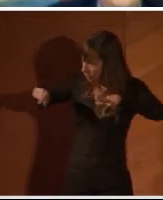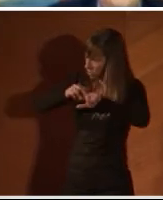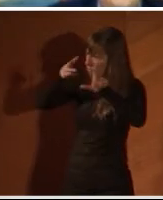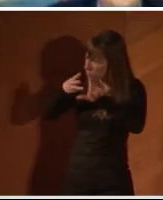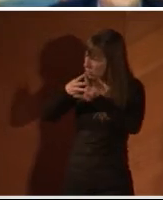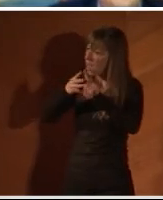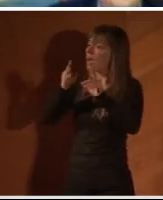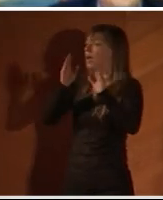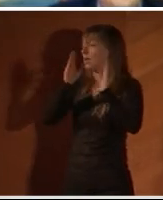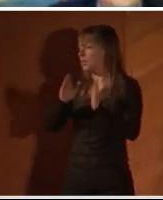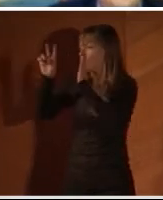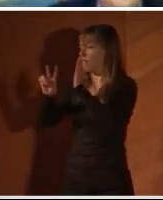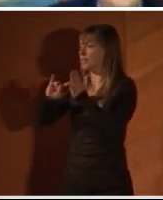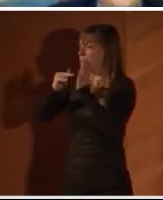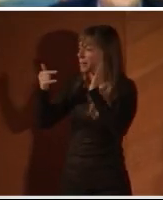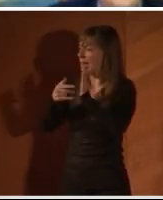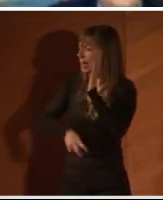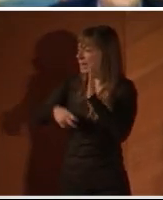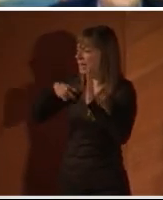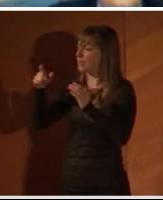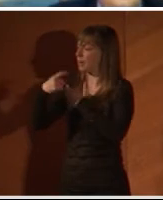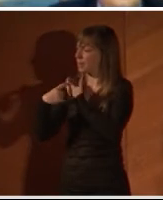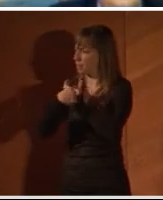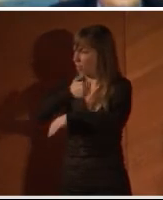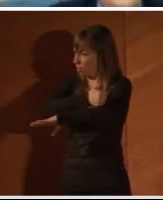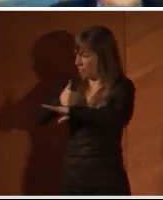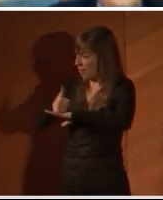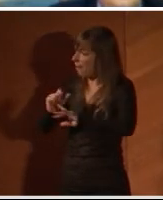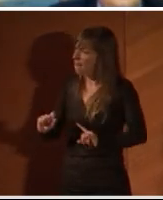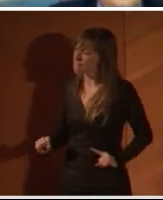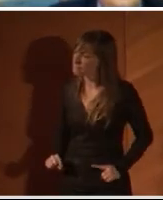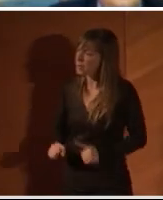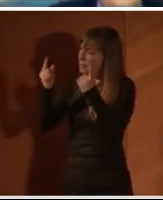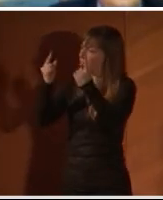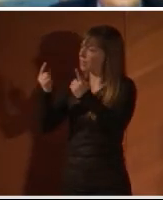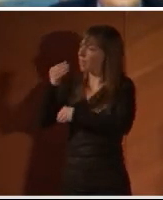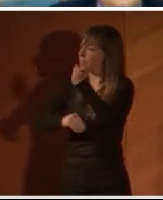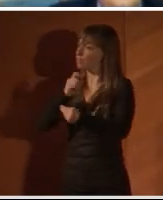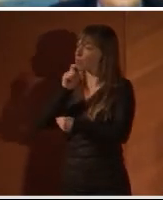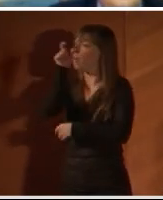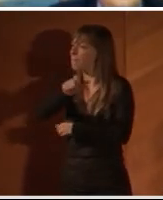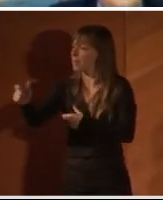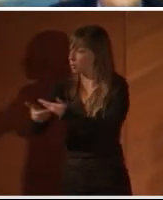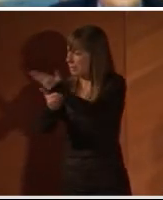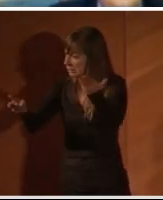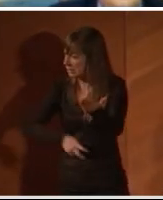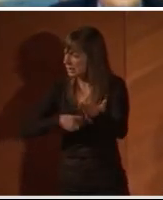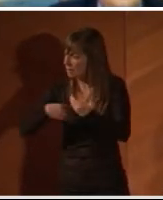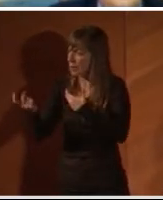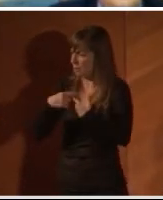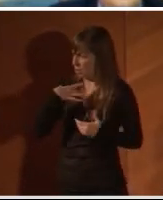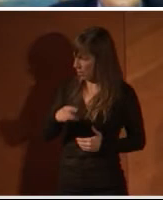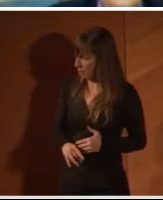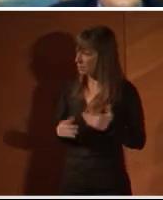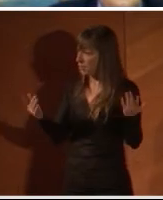de Ordenación Urbana Participativo, que también es la primera vez que se elabora mediante la participación en la historia de nuestro municipio. Destacar